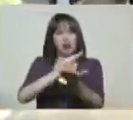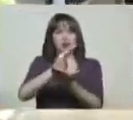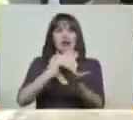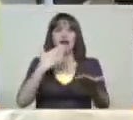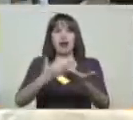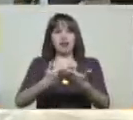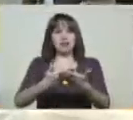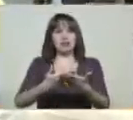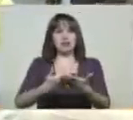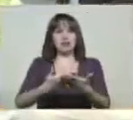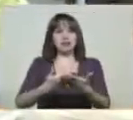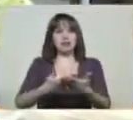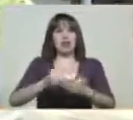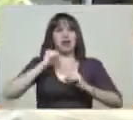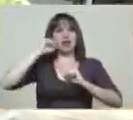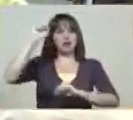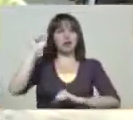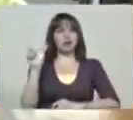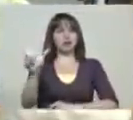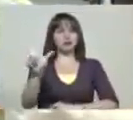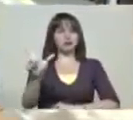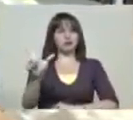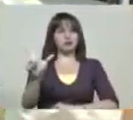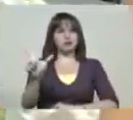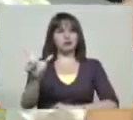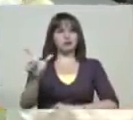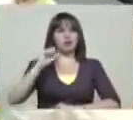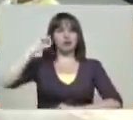¡Que viva el Partido Socialista Unido de Venezuela!